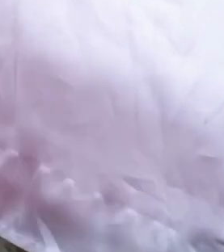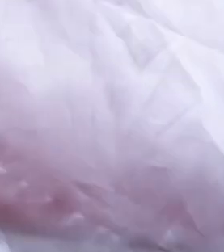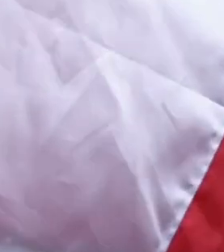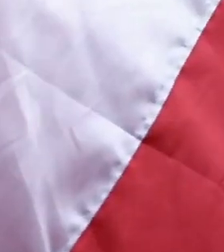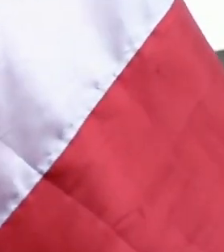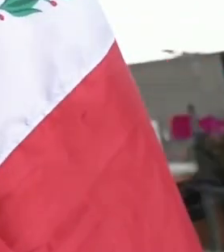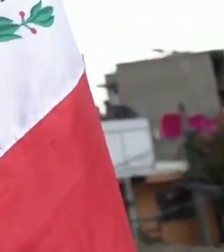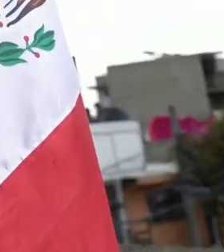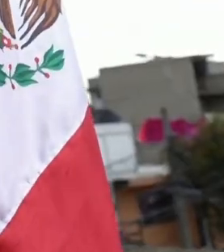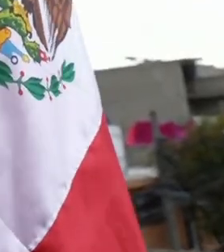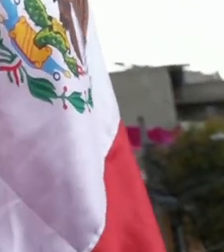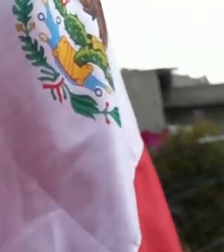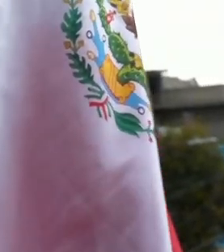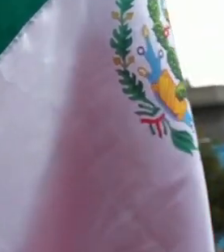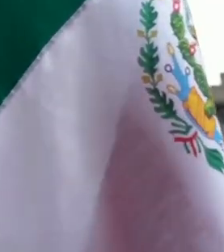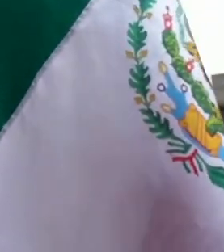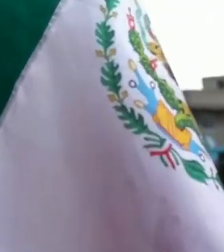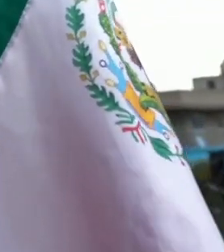indígenas!